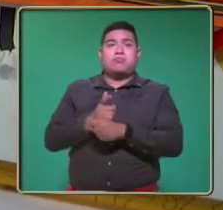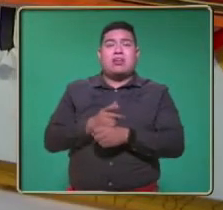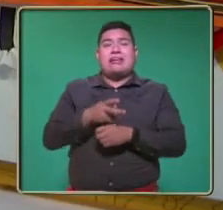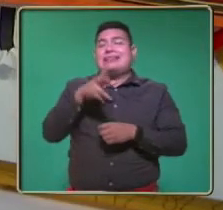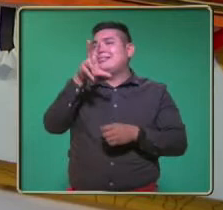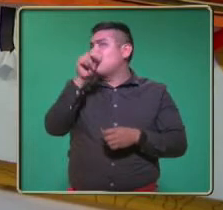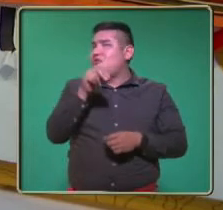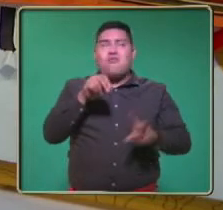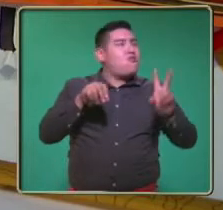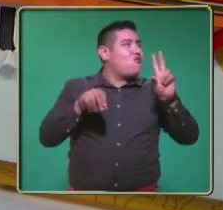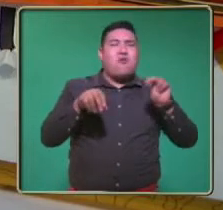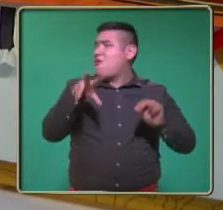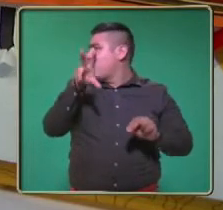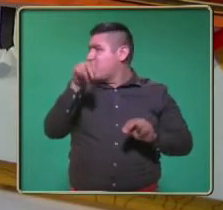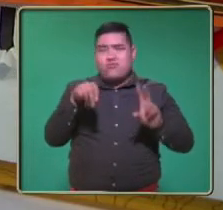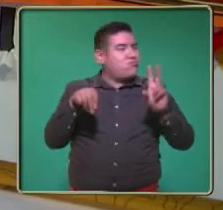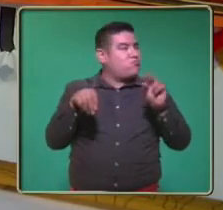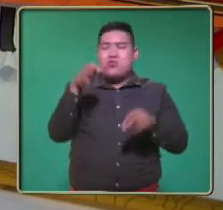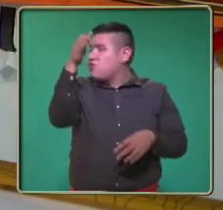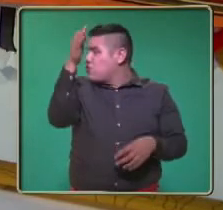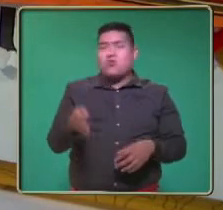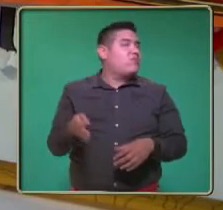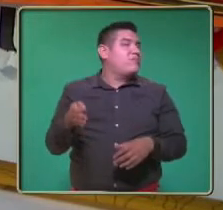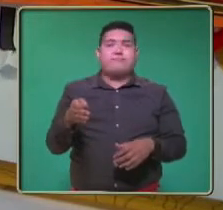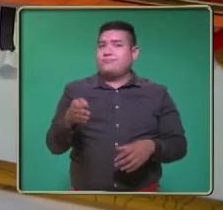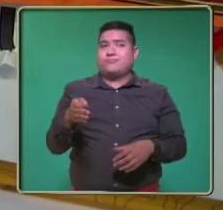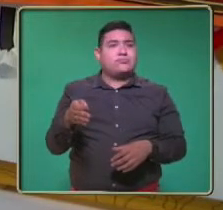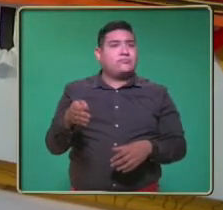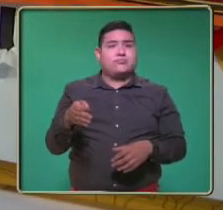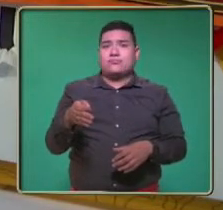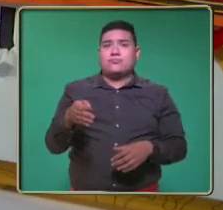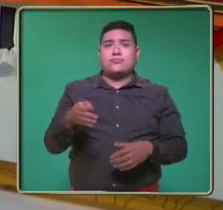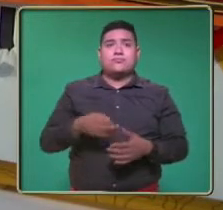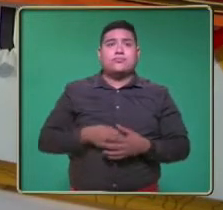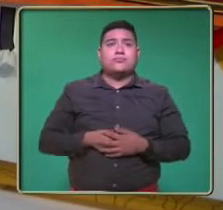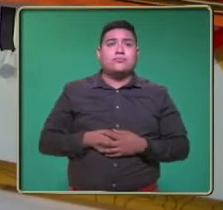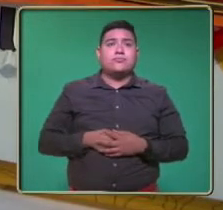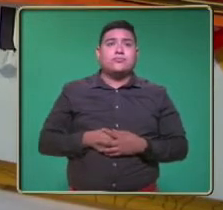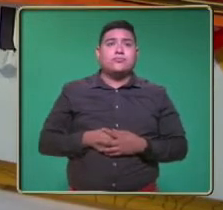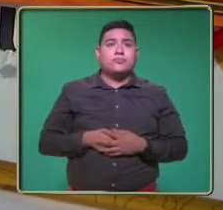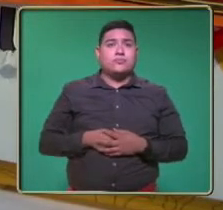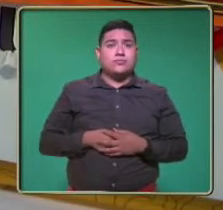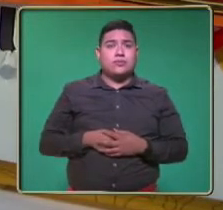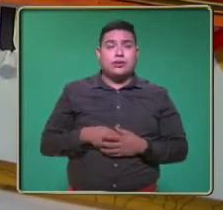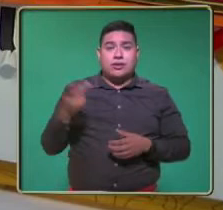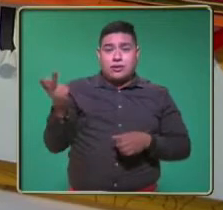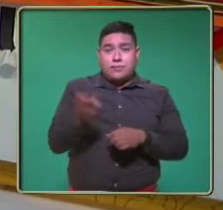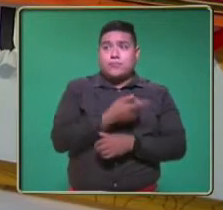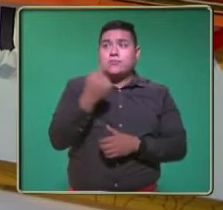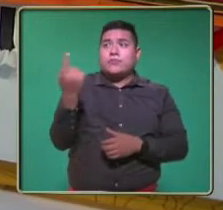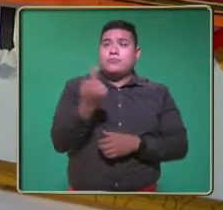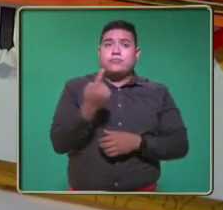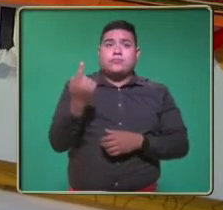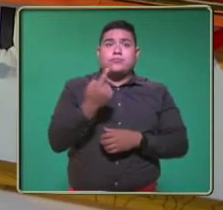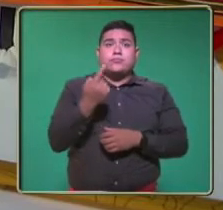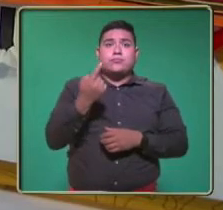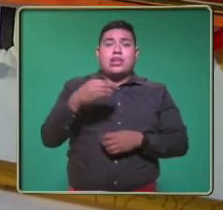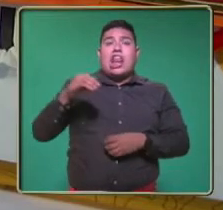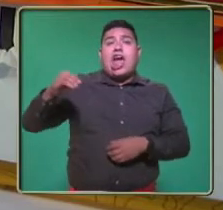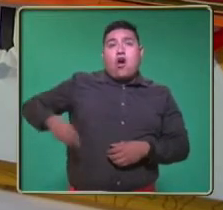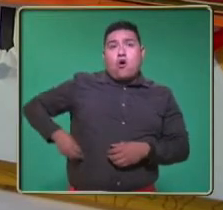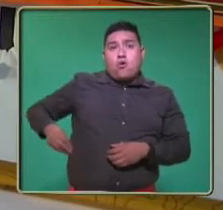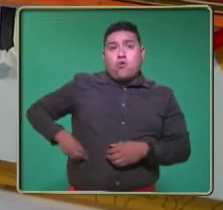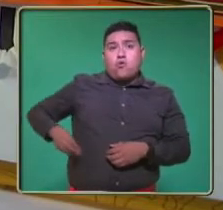negación, ¿verdad?, que está ahí latente. ¿Qué pasa posteriormente? ¿La